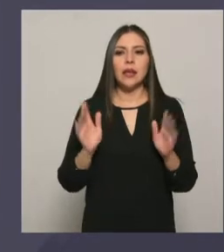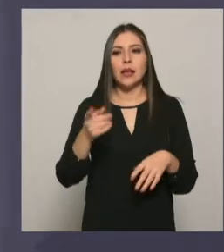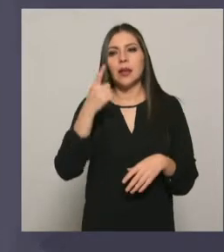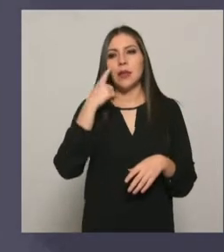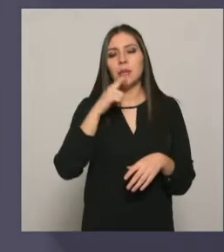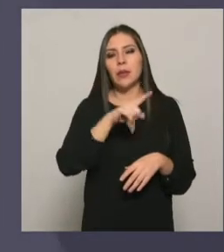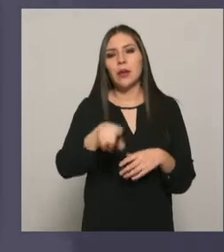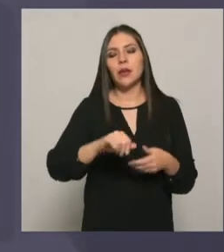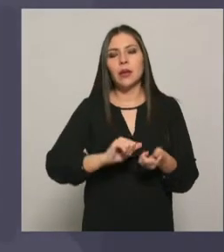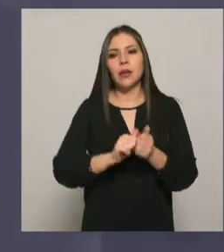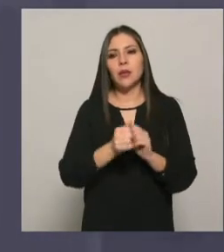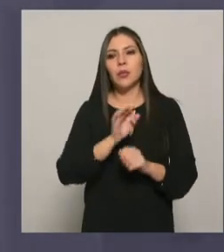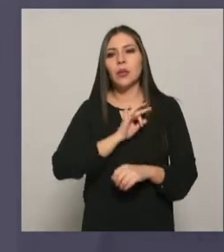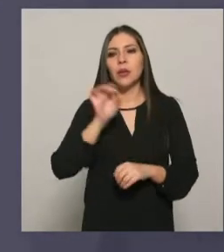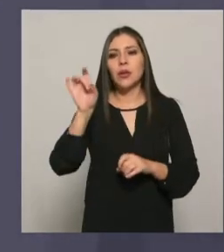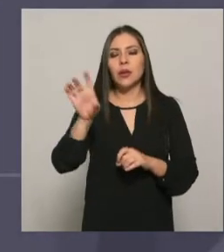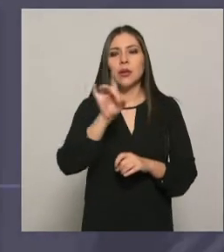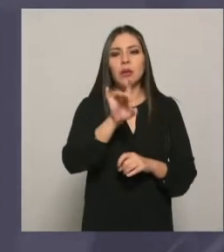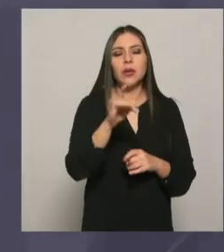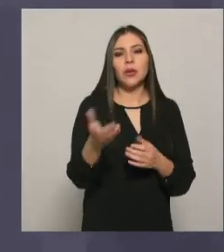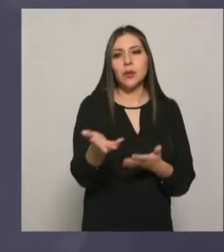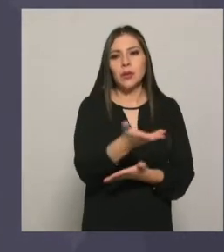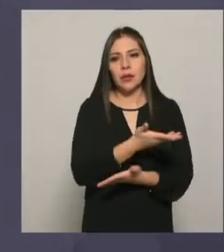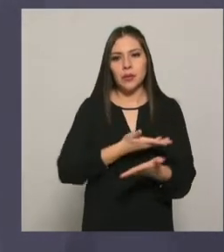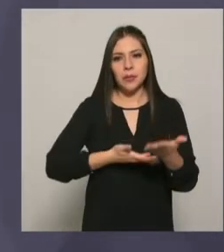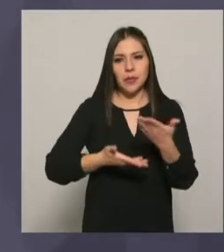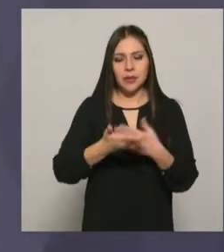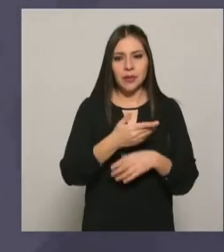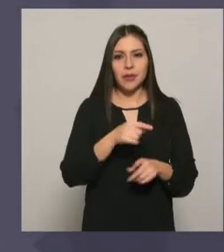poder compartirlo, porque Día de Muertos es